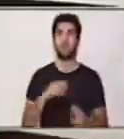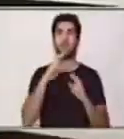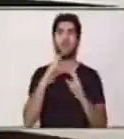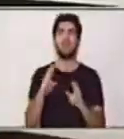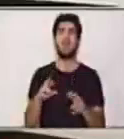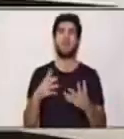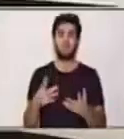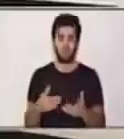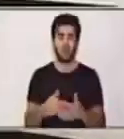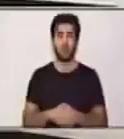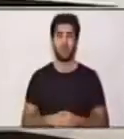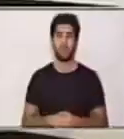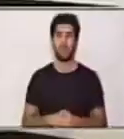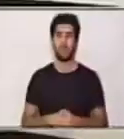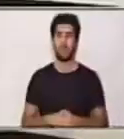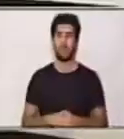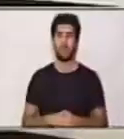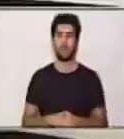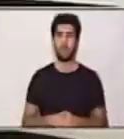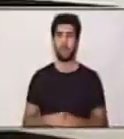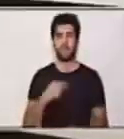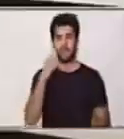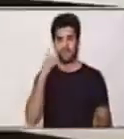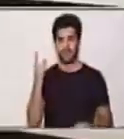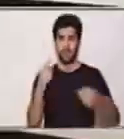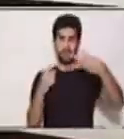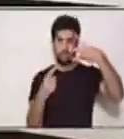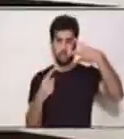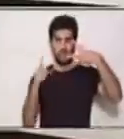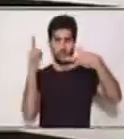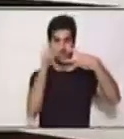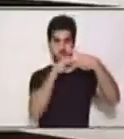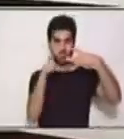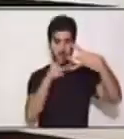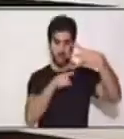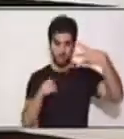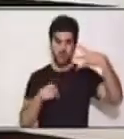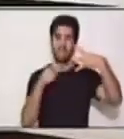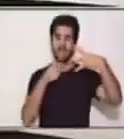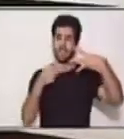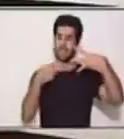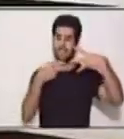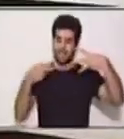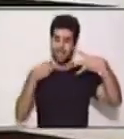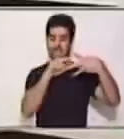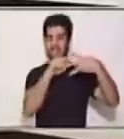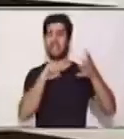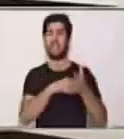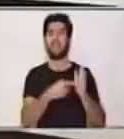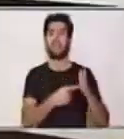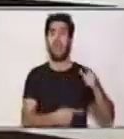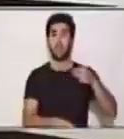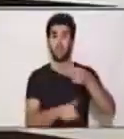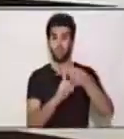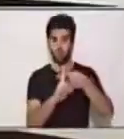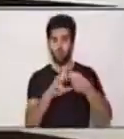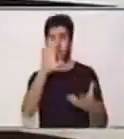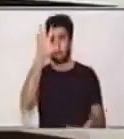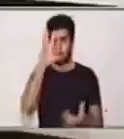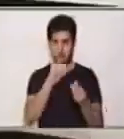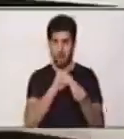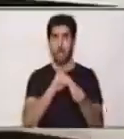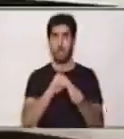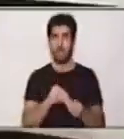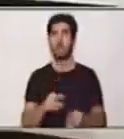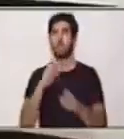Hacemos la sumatoria, tenemos ahí el símbolo de sumatoria y el resultado de la suma de todos esos